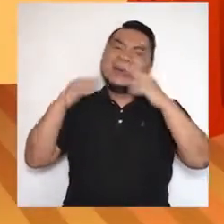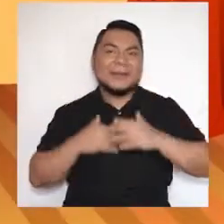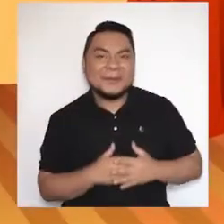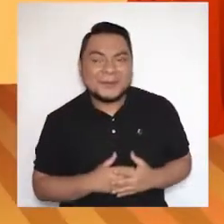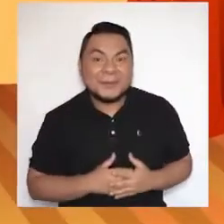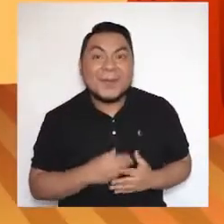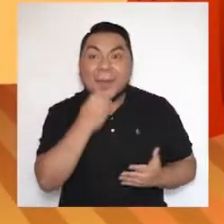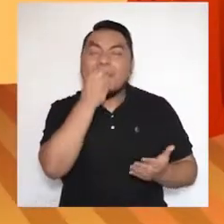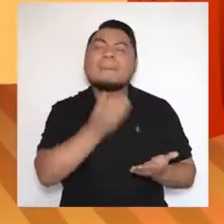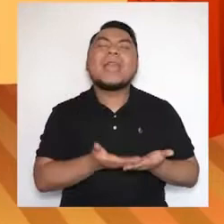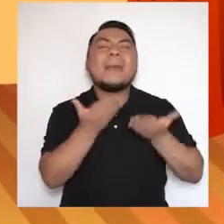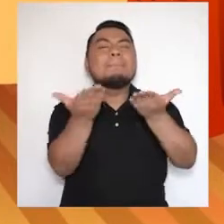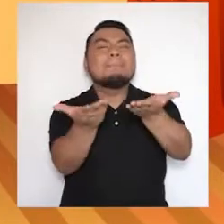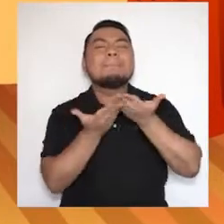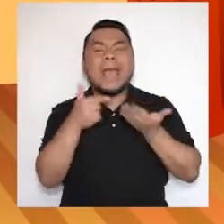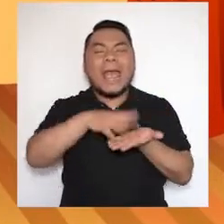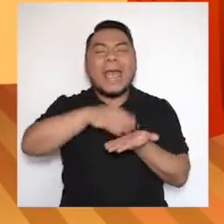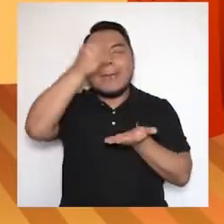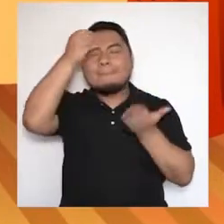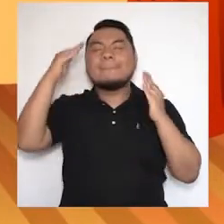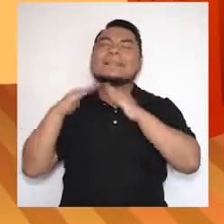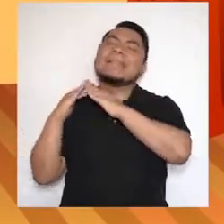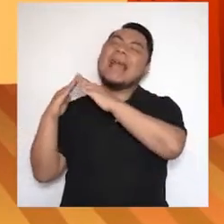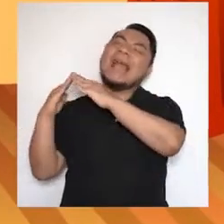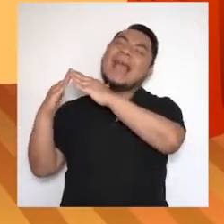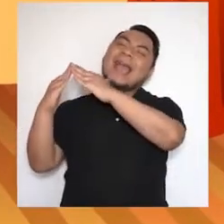¡Sí! ¡Bienvenidos a Aprendo!